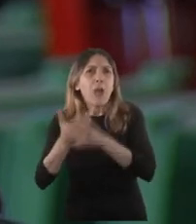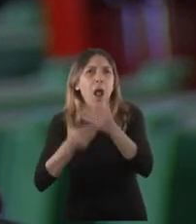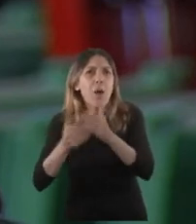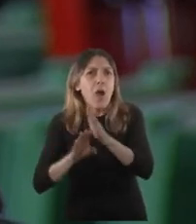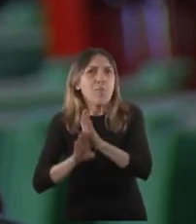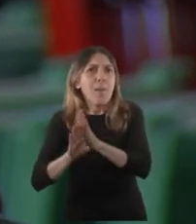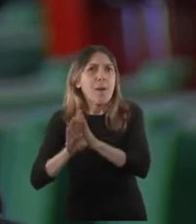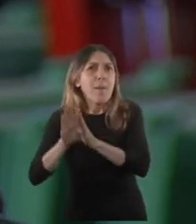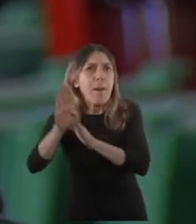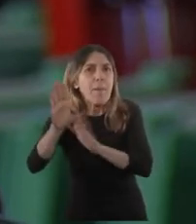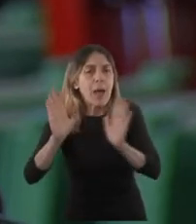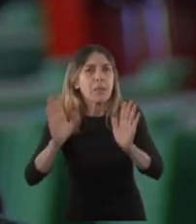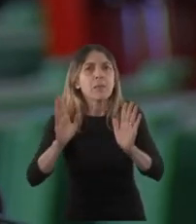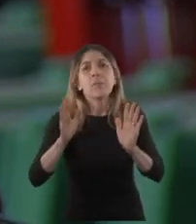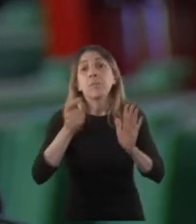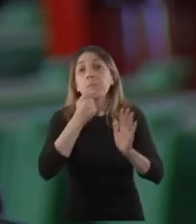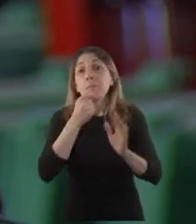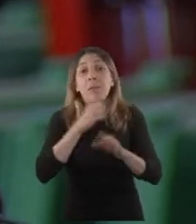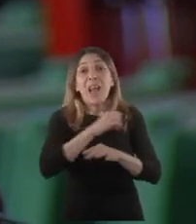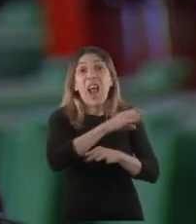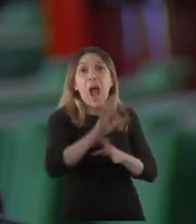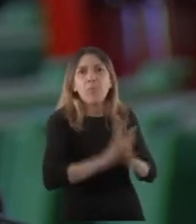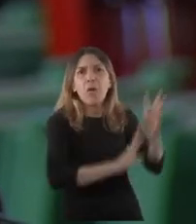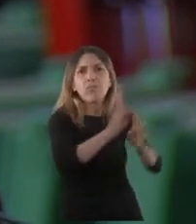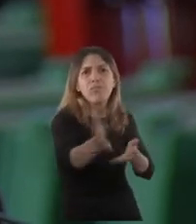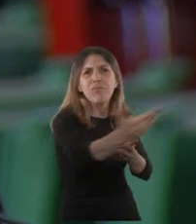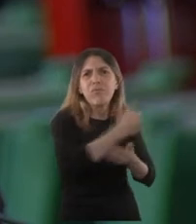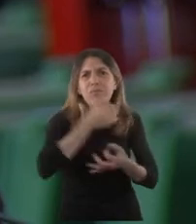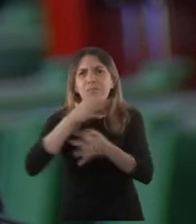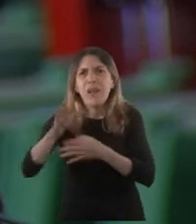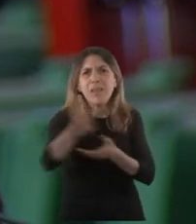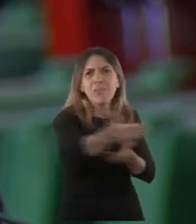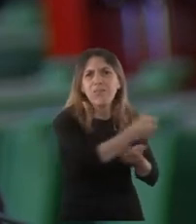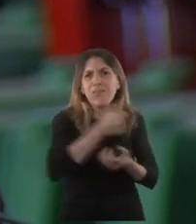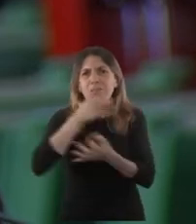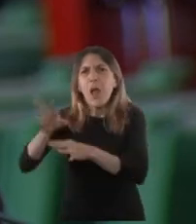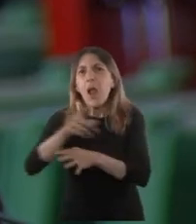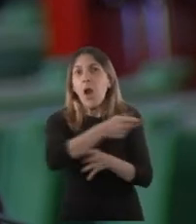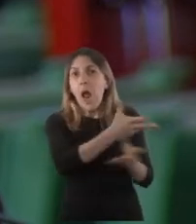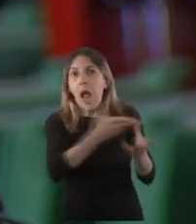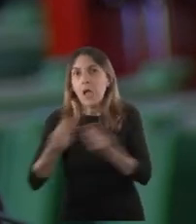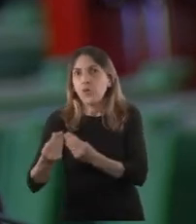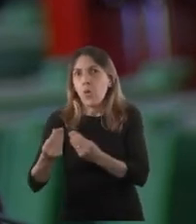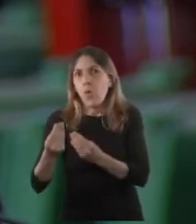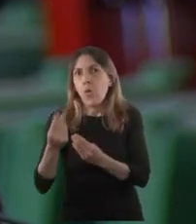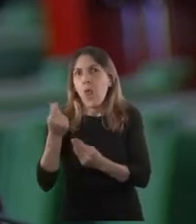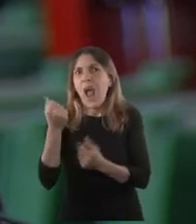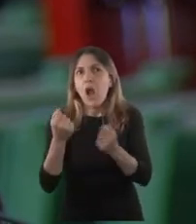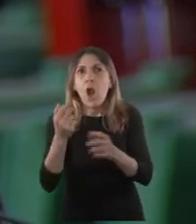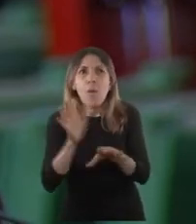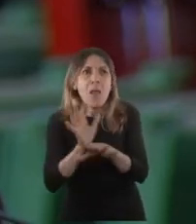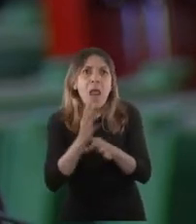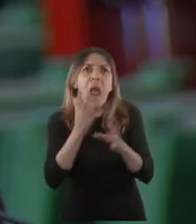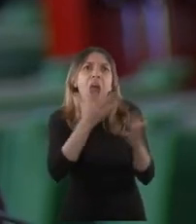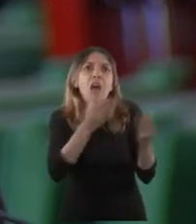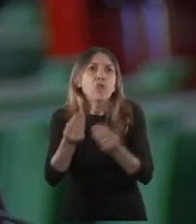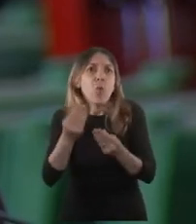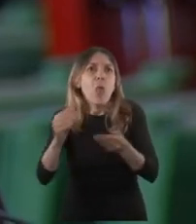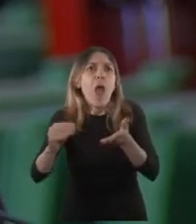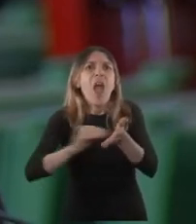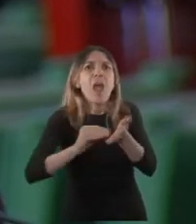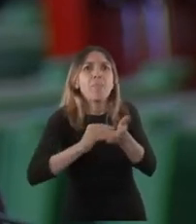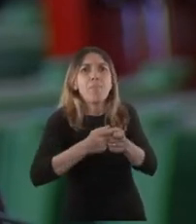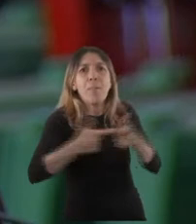También cuando le va bien al campo, es algo que ayuda mucho también a tener trabajo. Así que yo creo que es